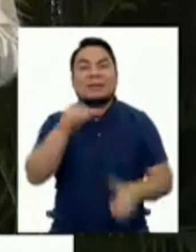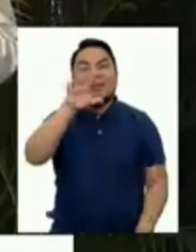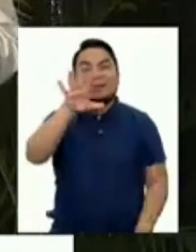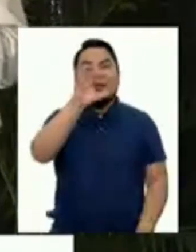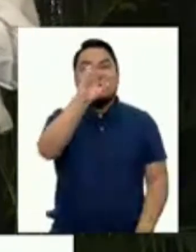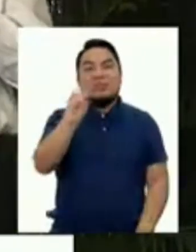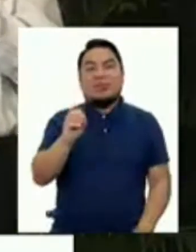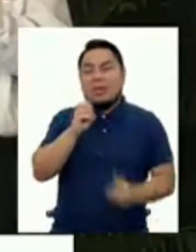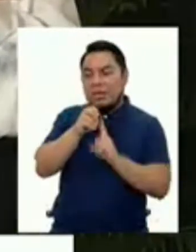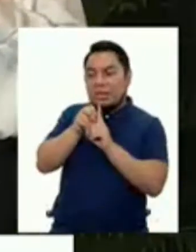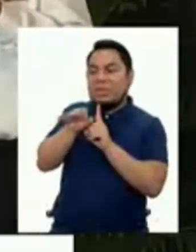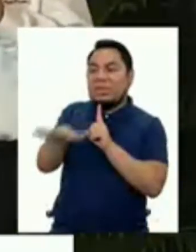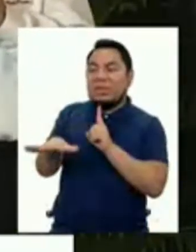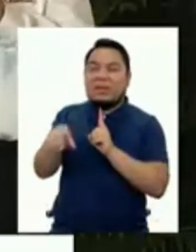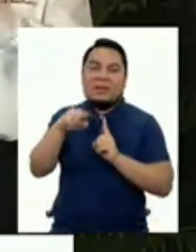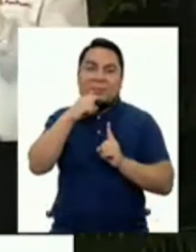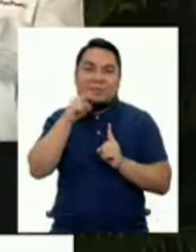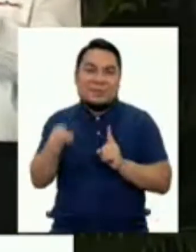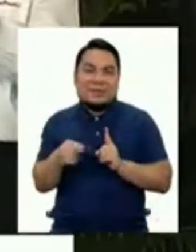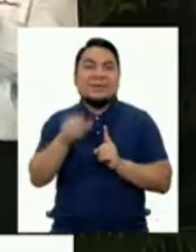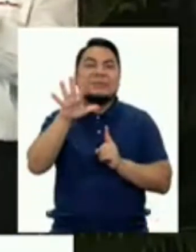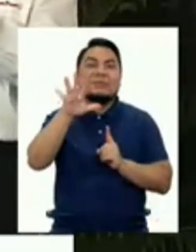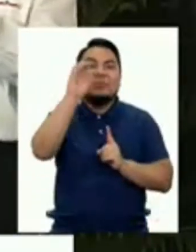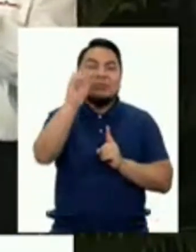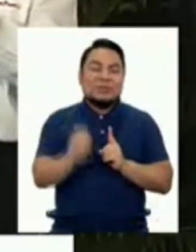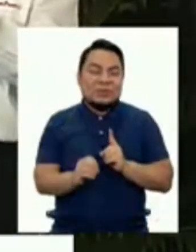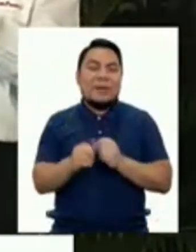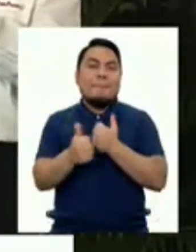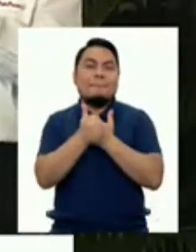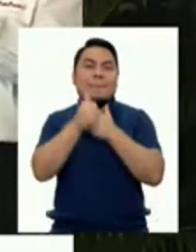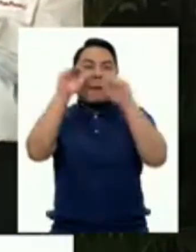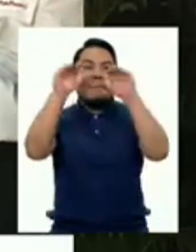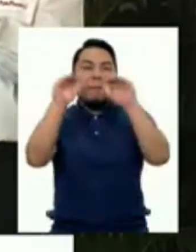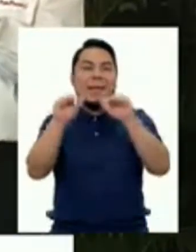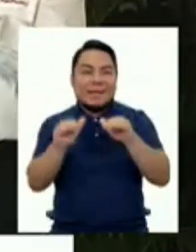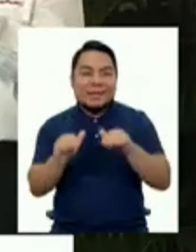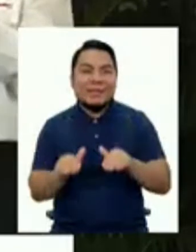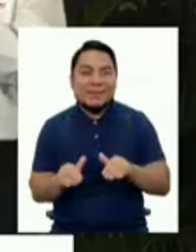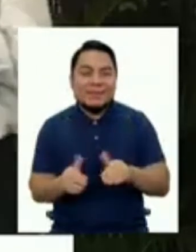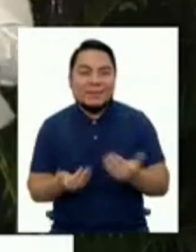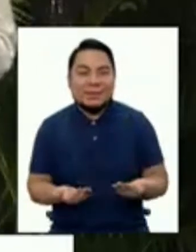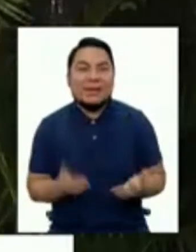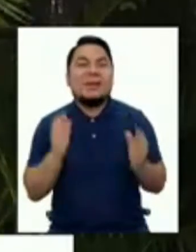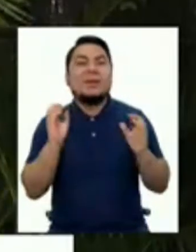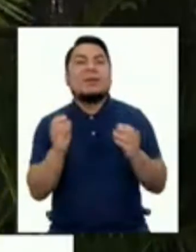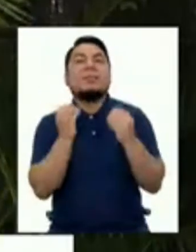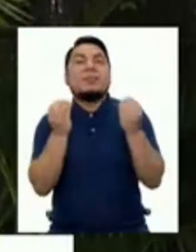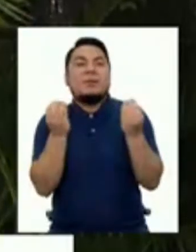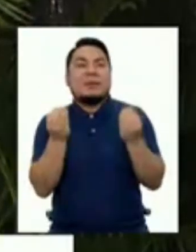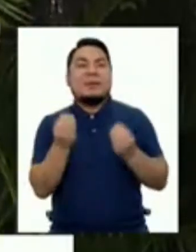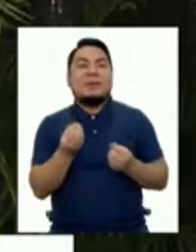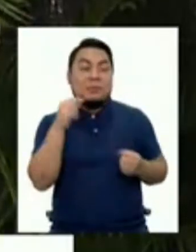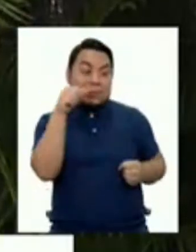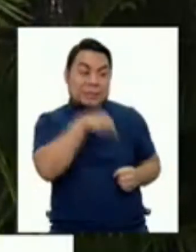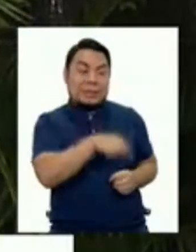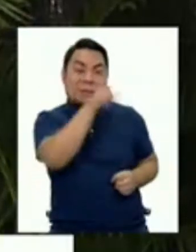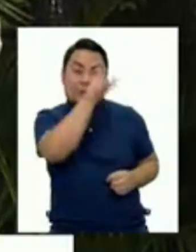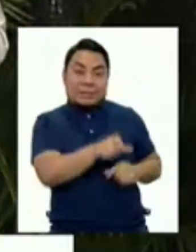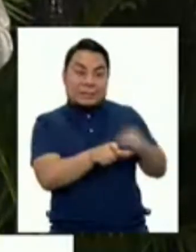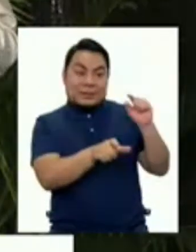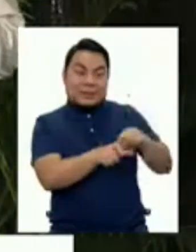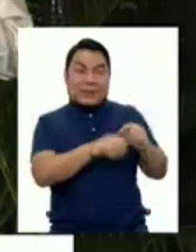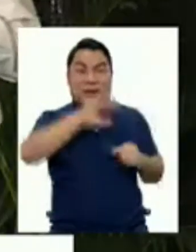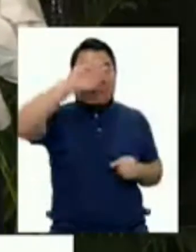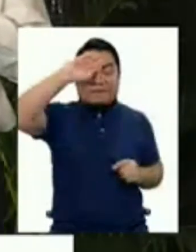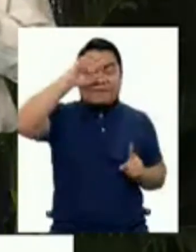contagiada la señora. Solo el 5% de probabilidad. ¿Por qué? Porque la persona que está con el